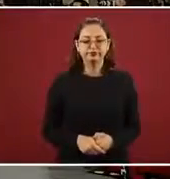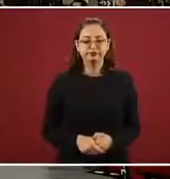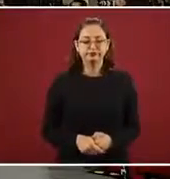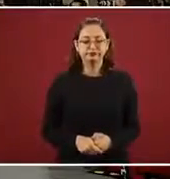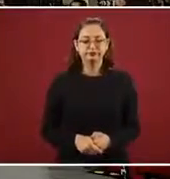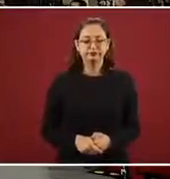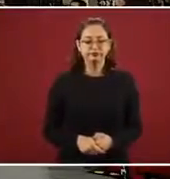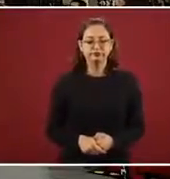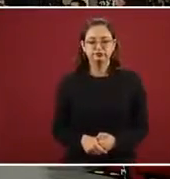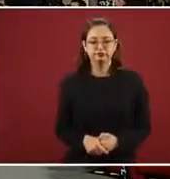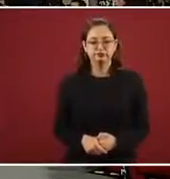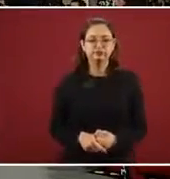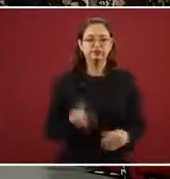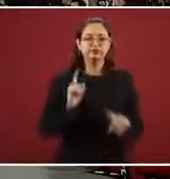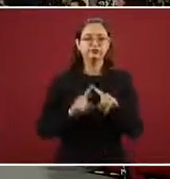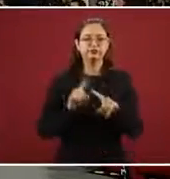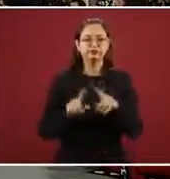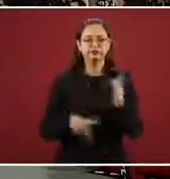¿No quedaron pendientes?